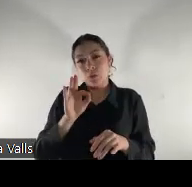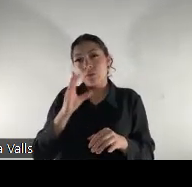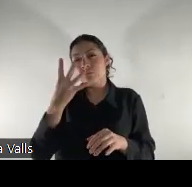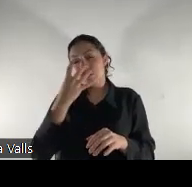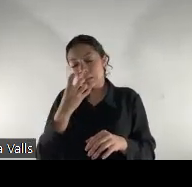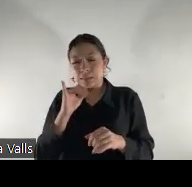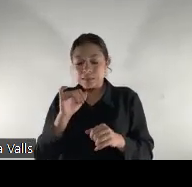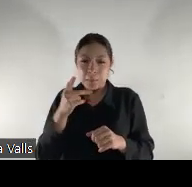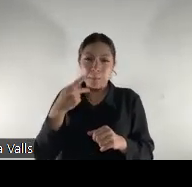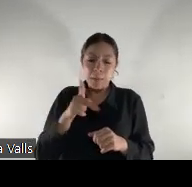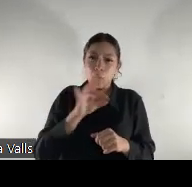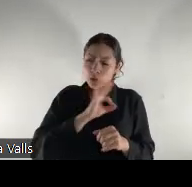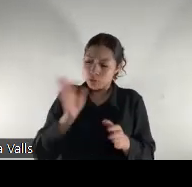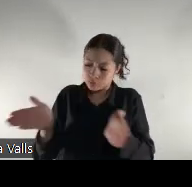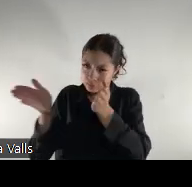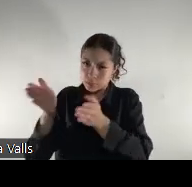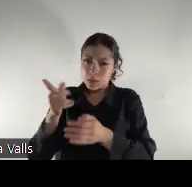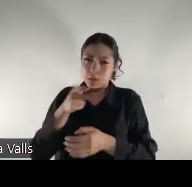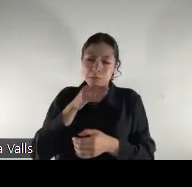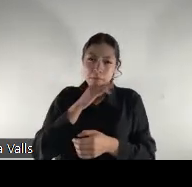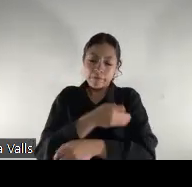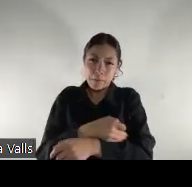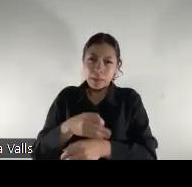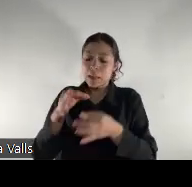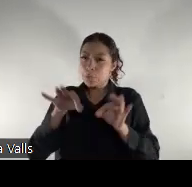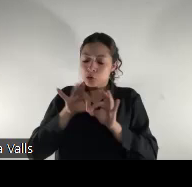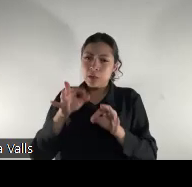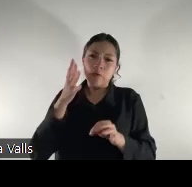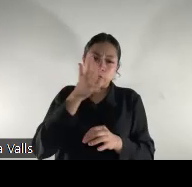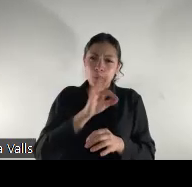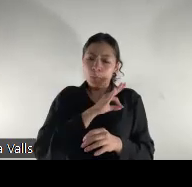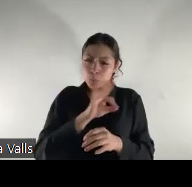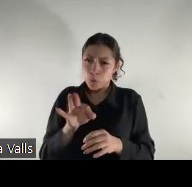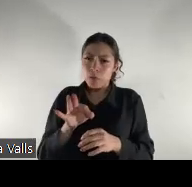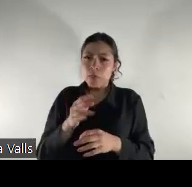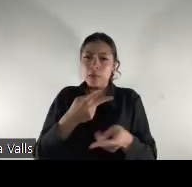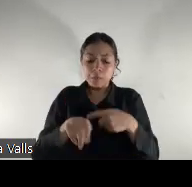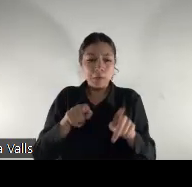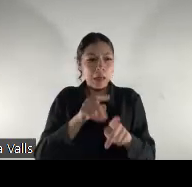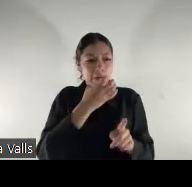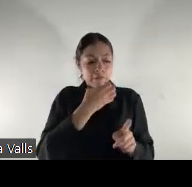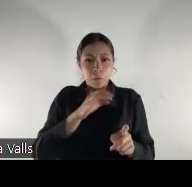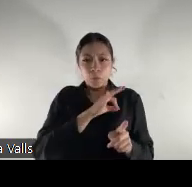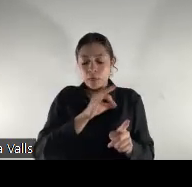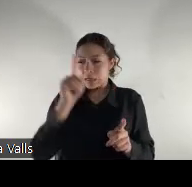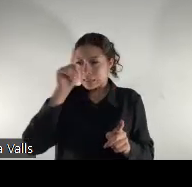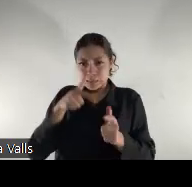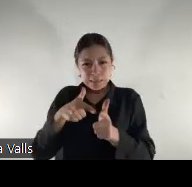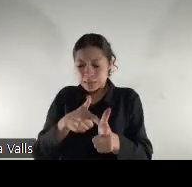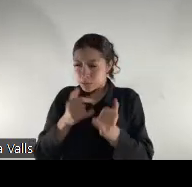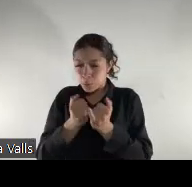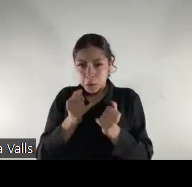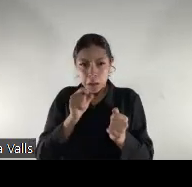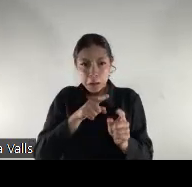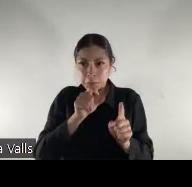duelo, pero cuando motivas al padre de familia que lo importante es lo que viene y que según esta evaluación hay que precisar estas recomendaciones, pues el